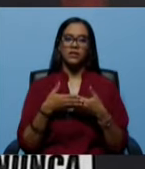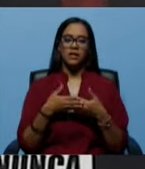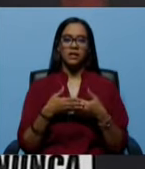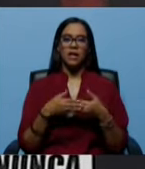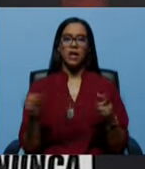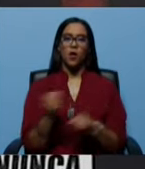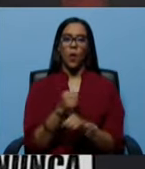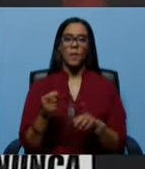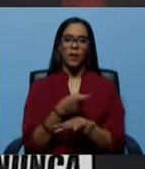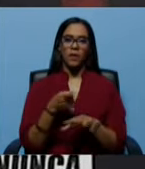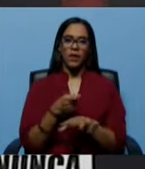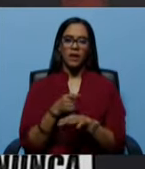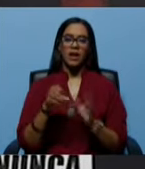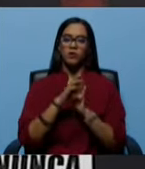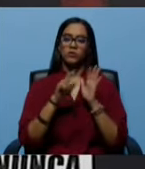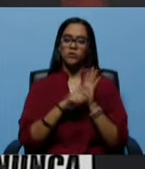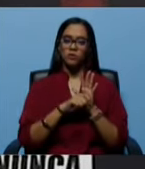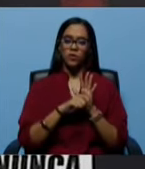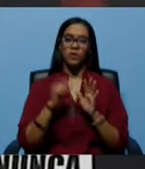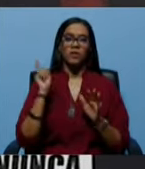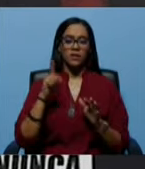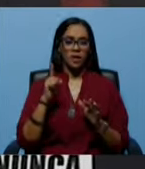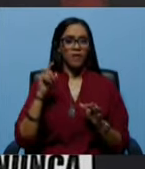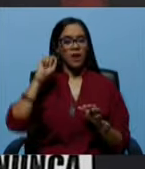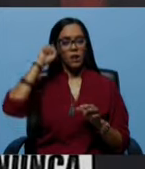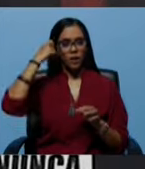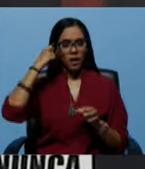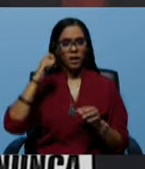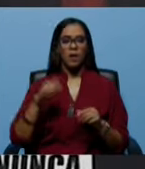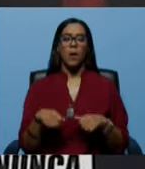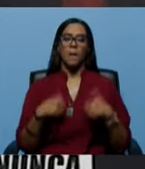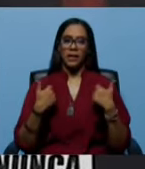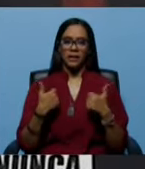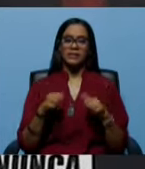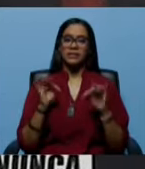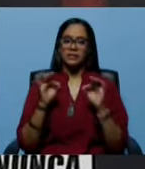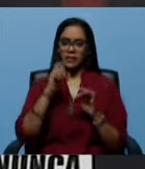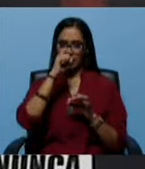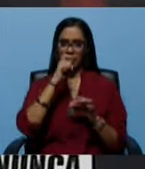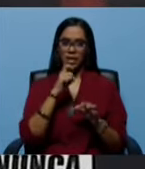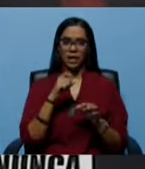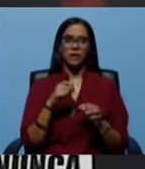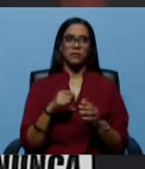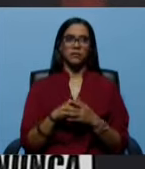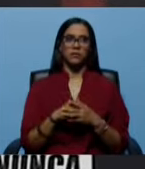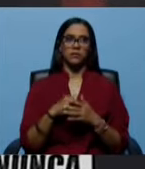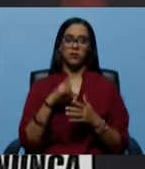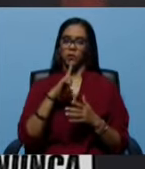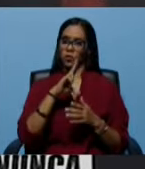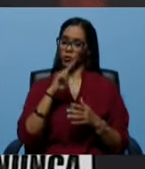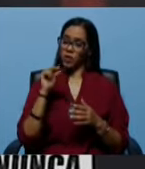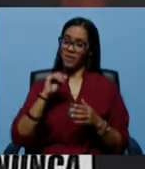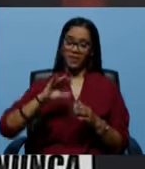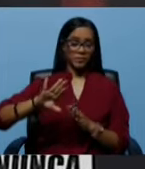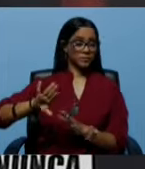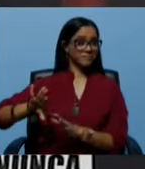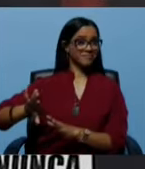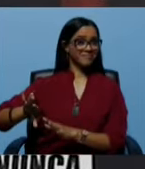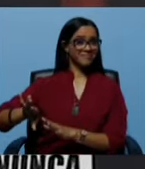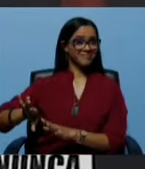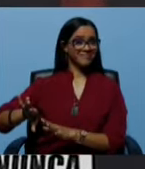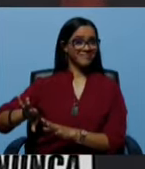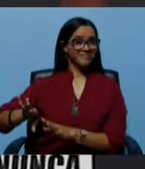golpe de Estado a la Constitución. Deben acordarse los más de cierta edad. No, no estoy hablando por aquí.